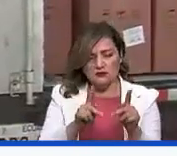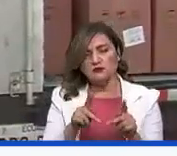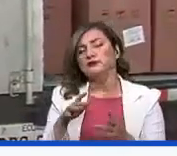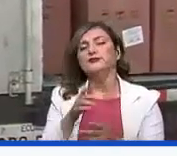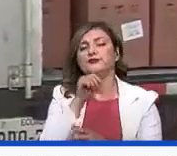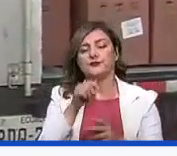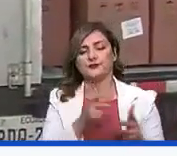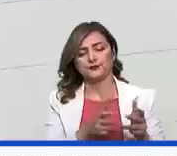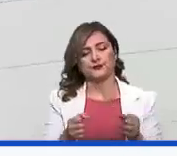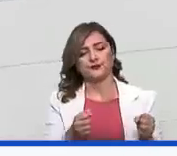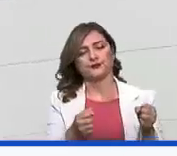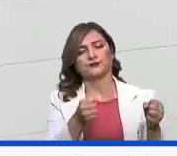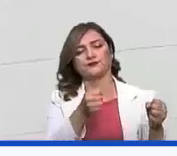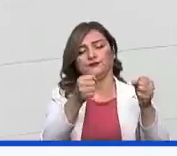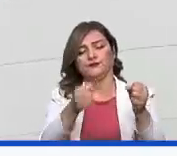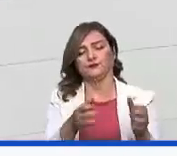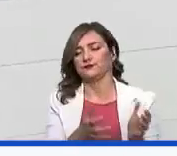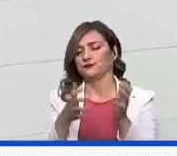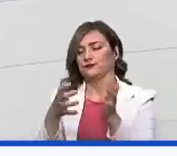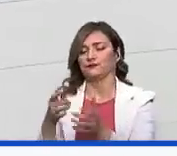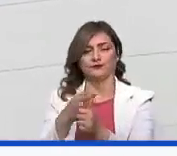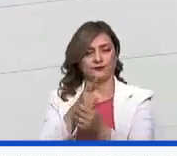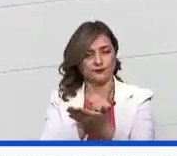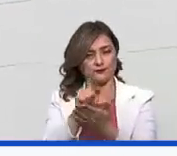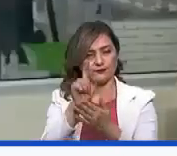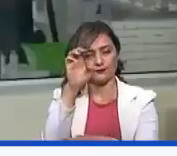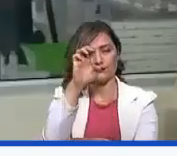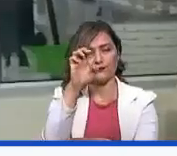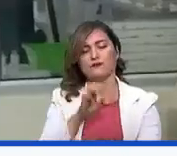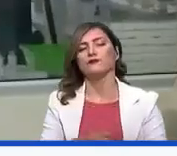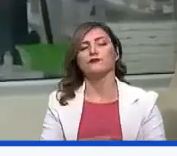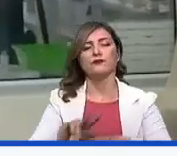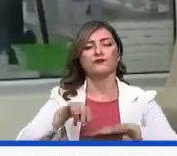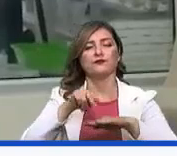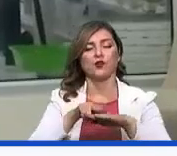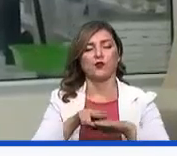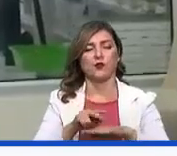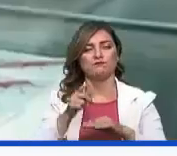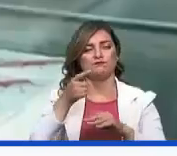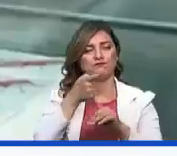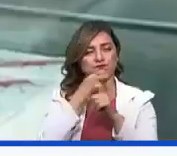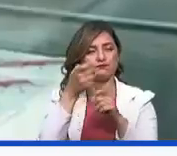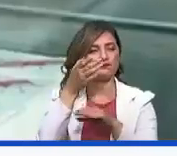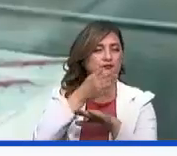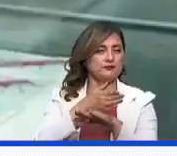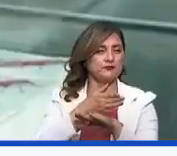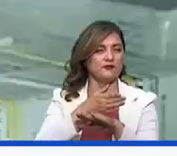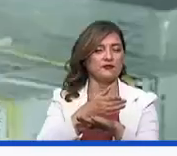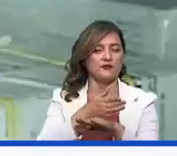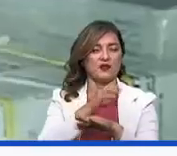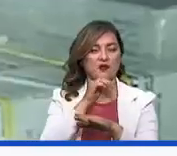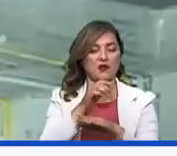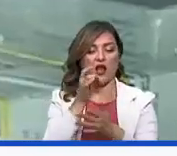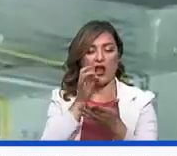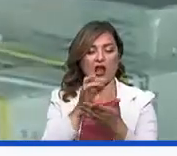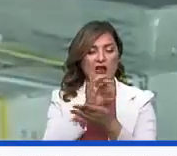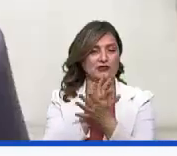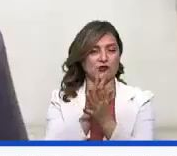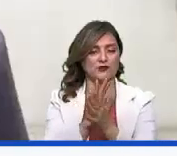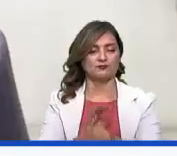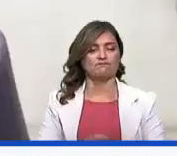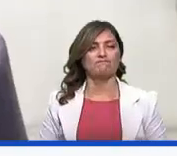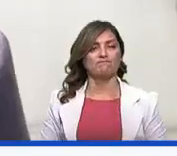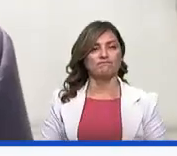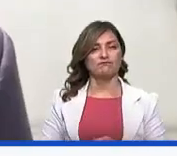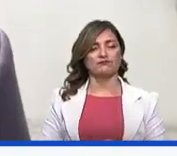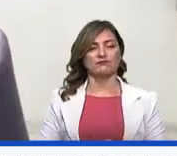otro cargamento de medicinas en esta primera semana de enero y con esto se normalice hasta marzo o antes el desabastecimiento que se registró.